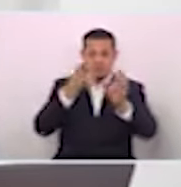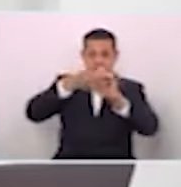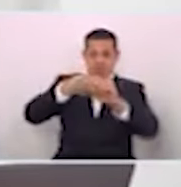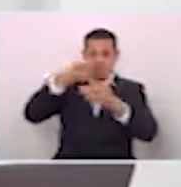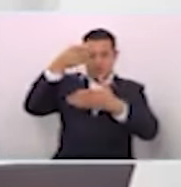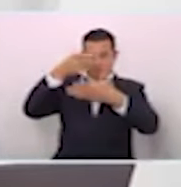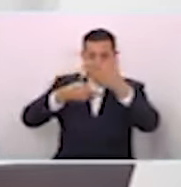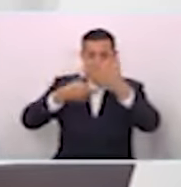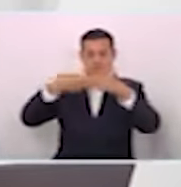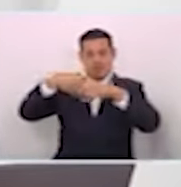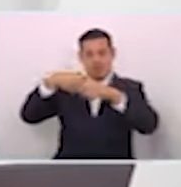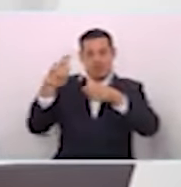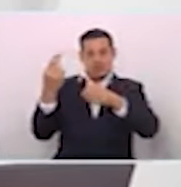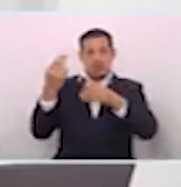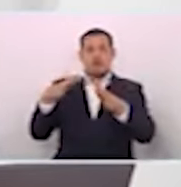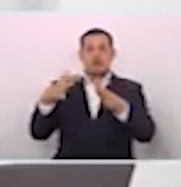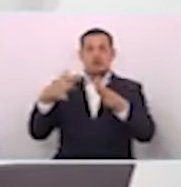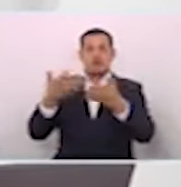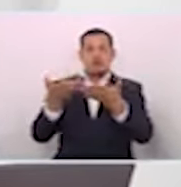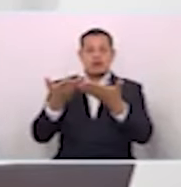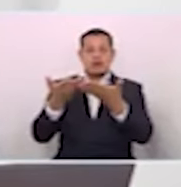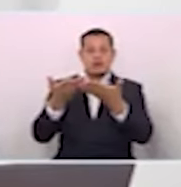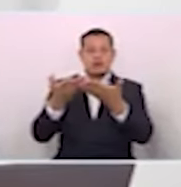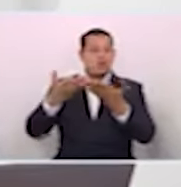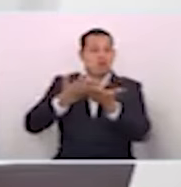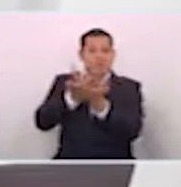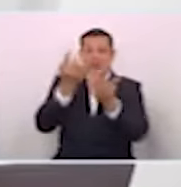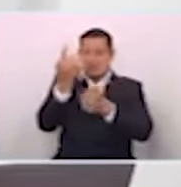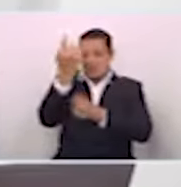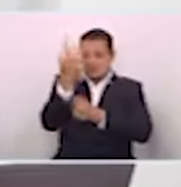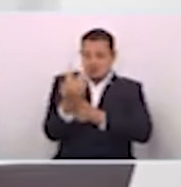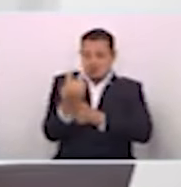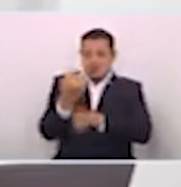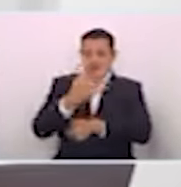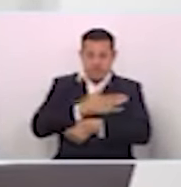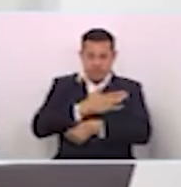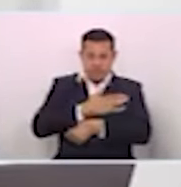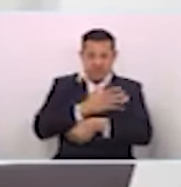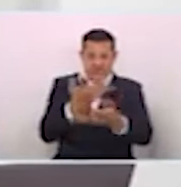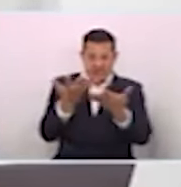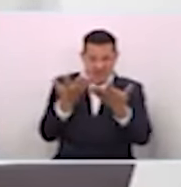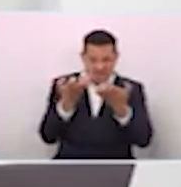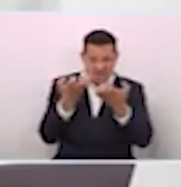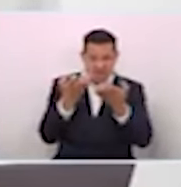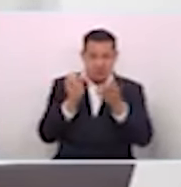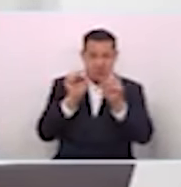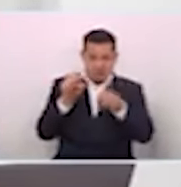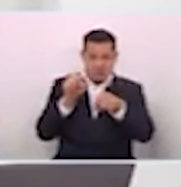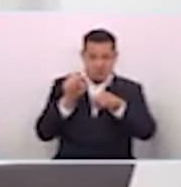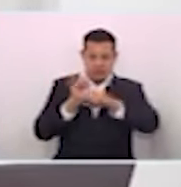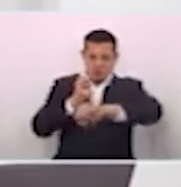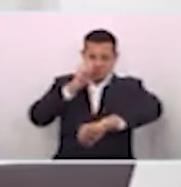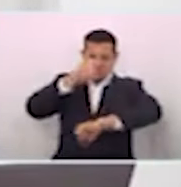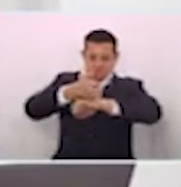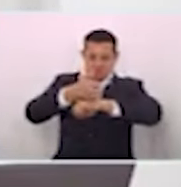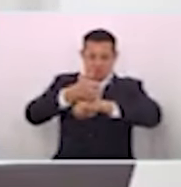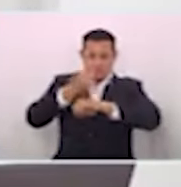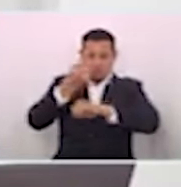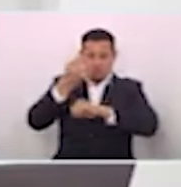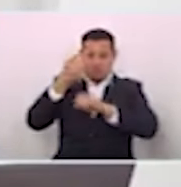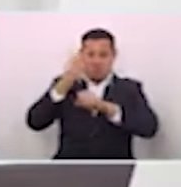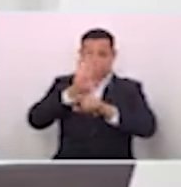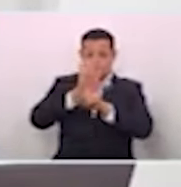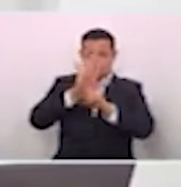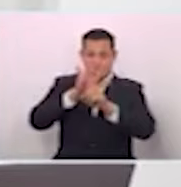renta excluida que si cualquier persona que tenga el deseo de poder inyectarle capital de trabajo a su